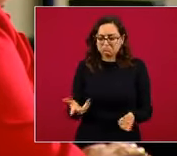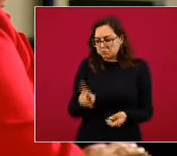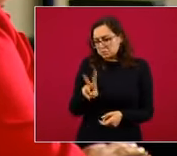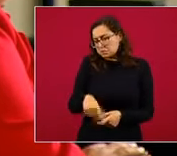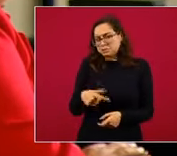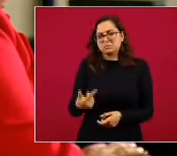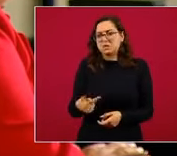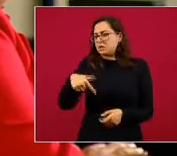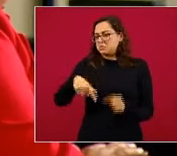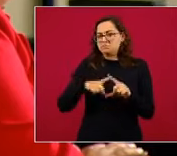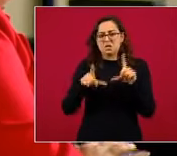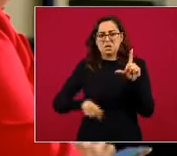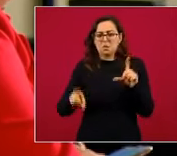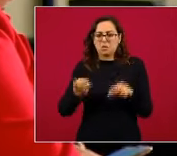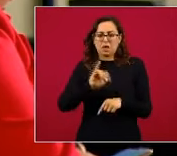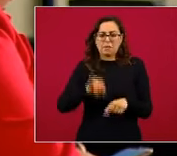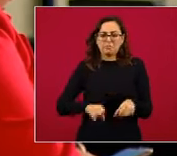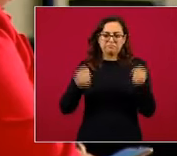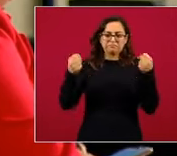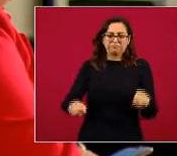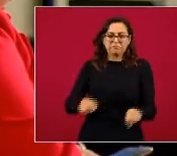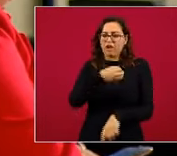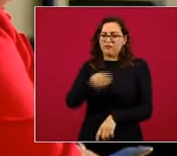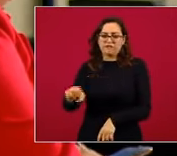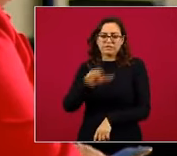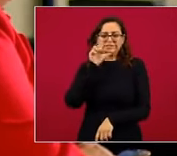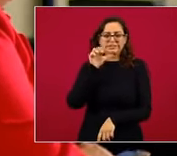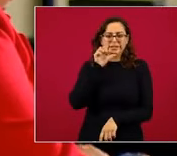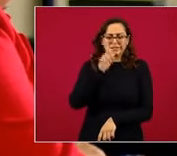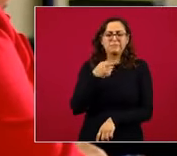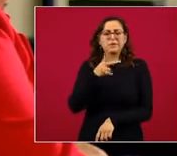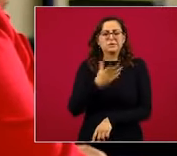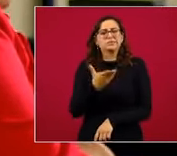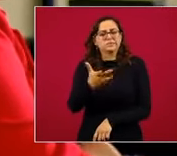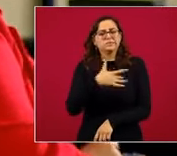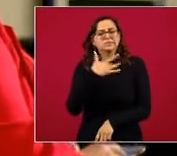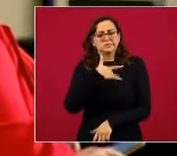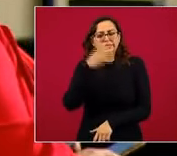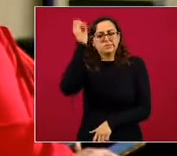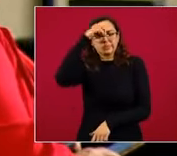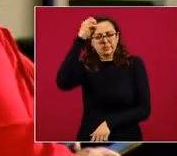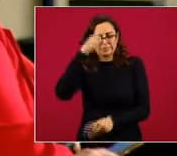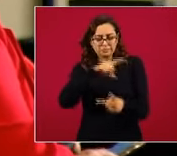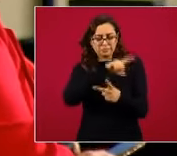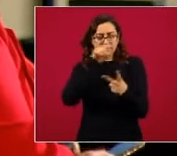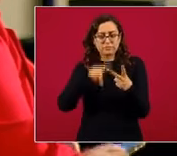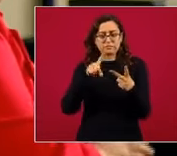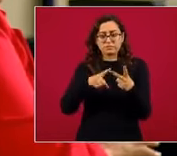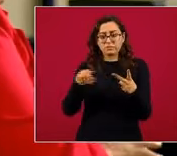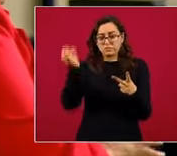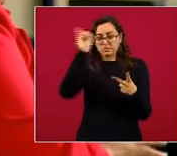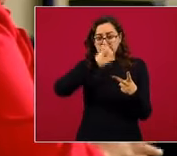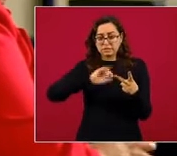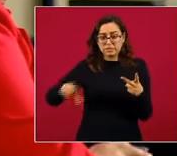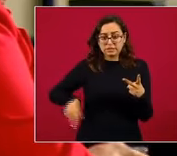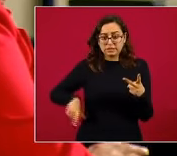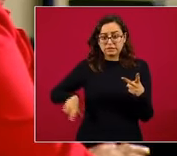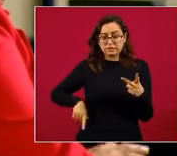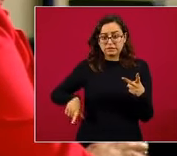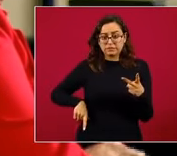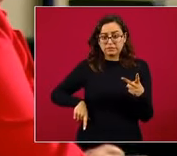fuerza. O sea, México, ¿cómo ve esta declaración de la OMS? Y una segunda pregunta, si me permite, la jefa de gobierno, con